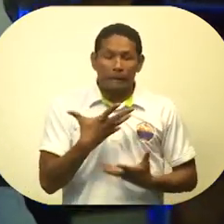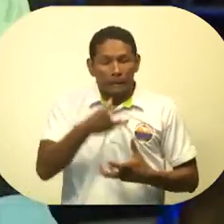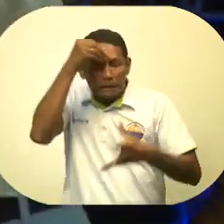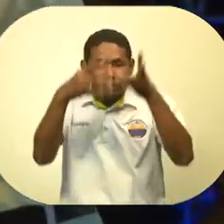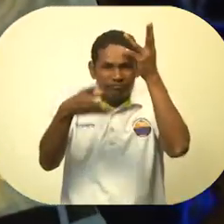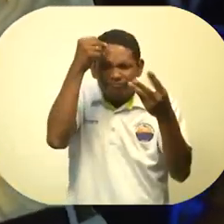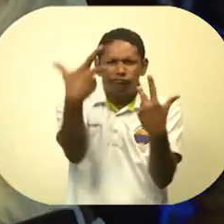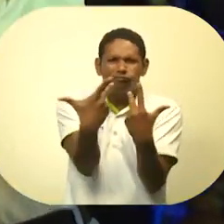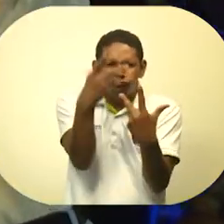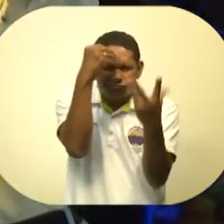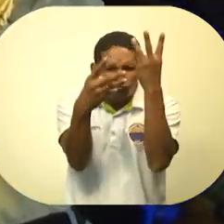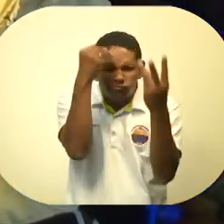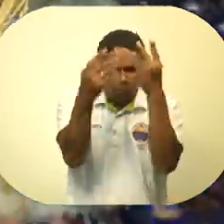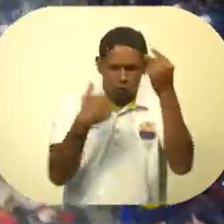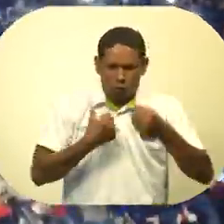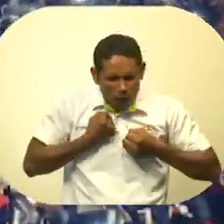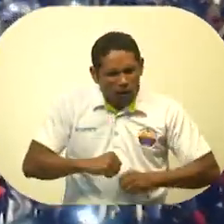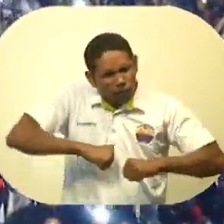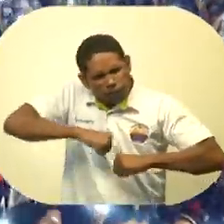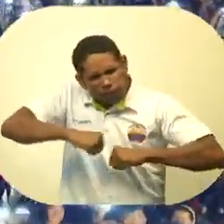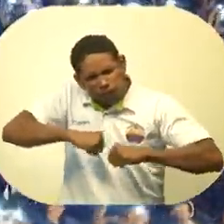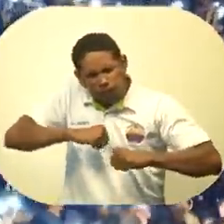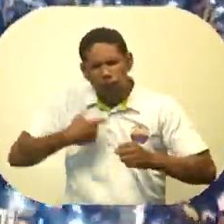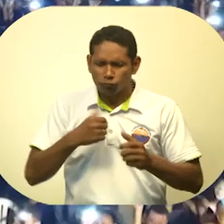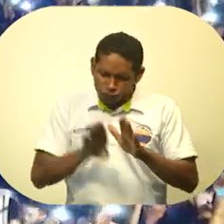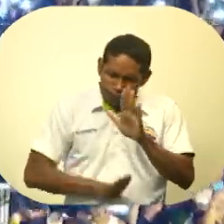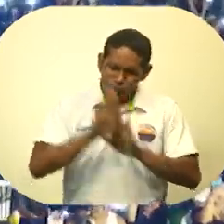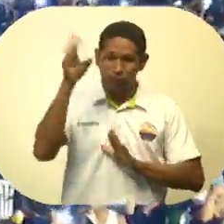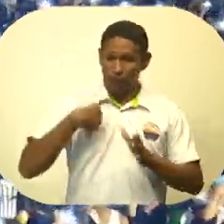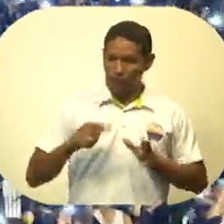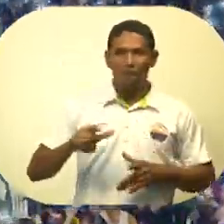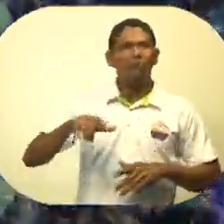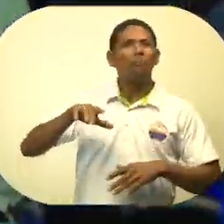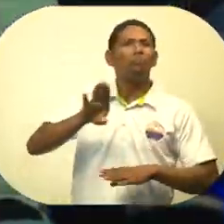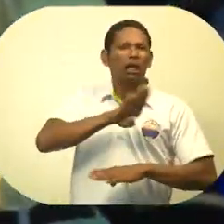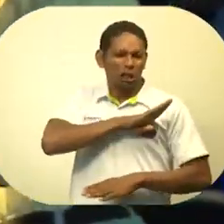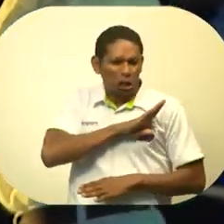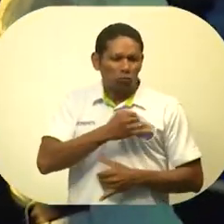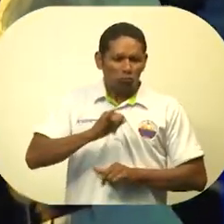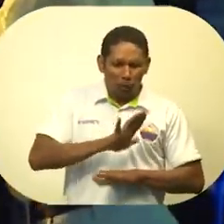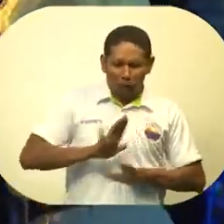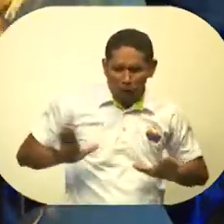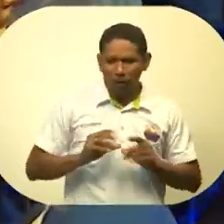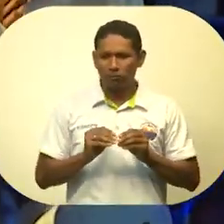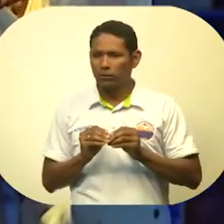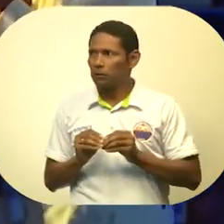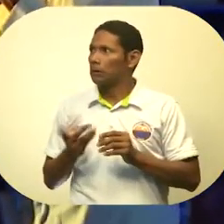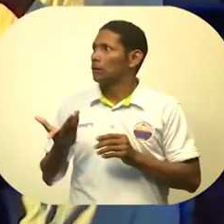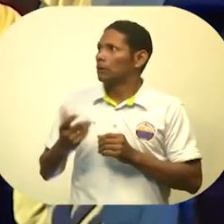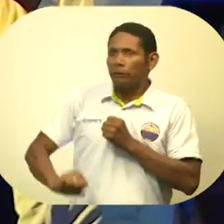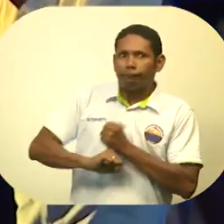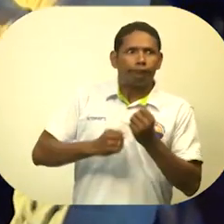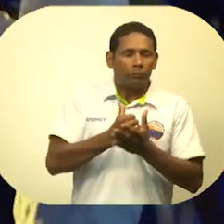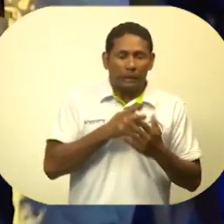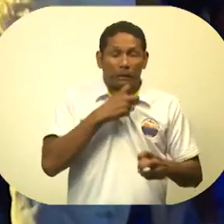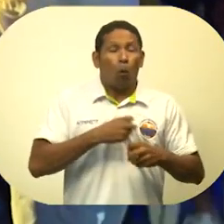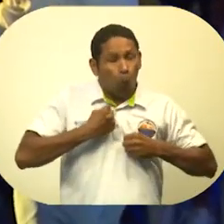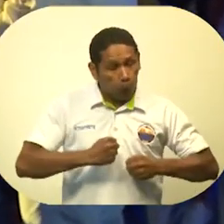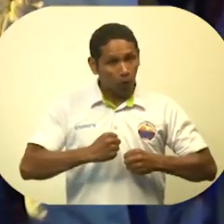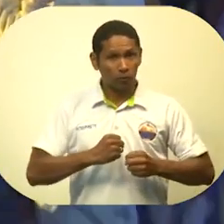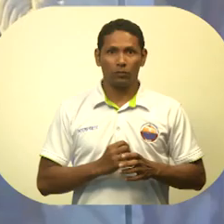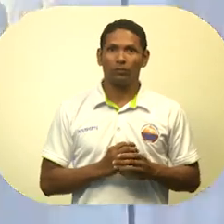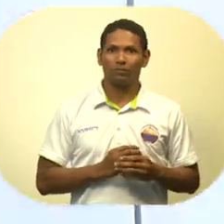nosotros tenemos muchas ganas de estudiar. Y yo hice todo para salir adelante, para sacar mi bachillerato, para comprar mis recursos sin un padre a